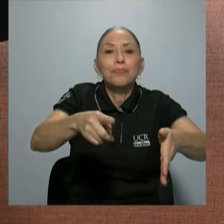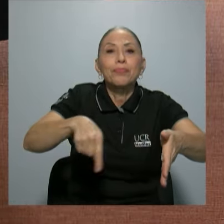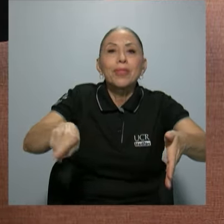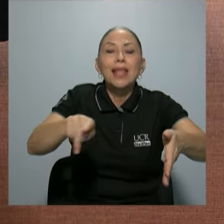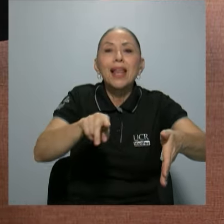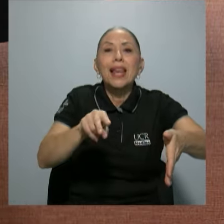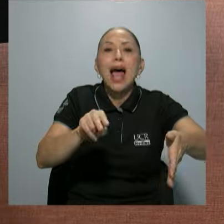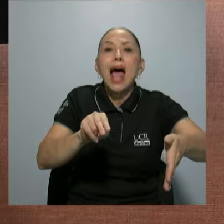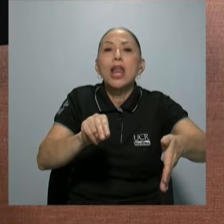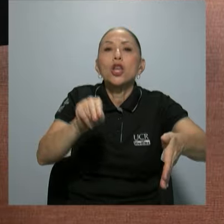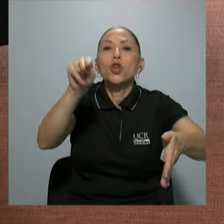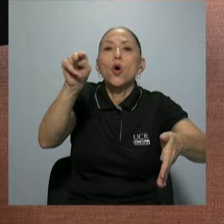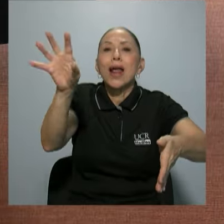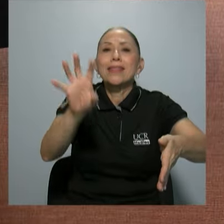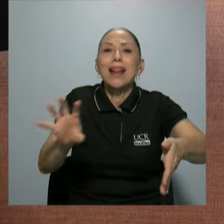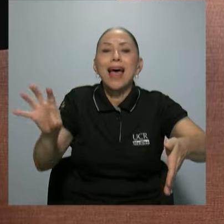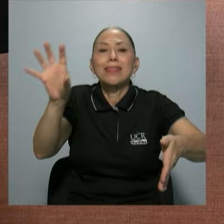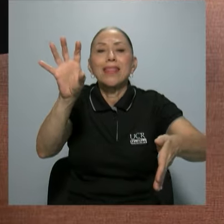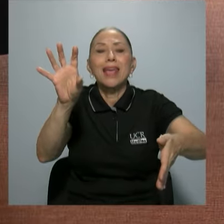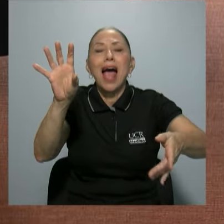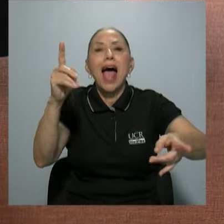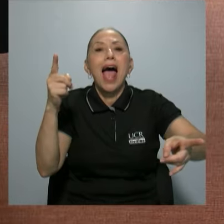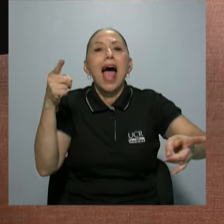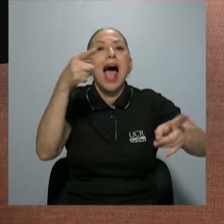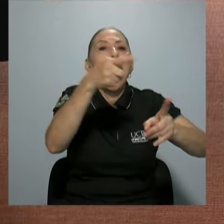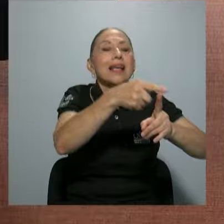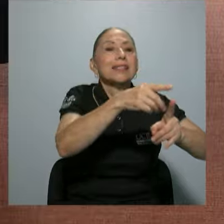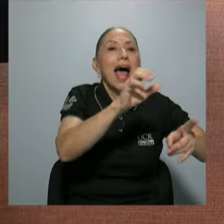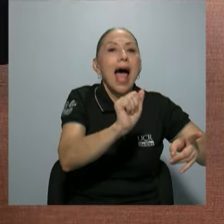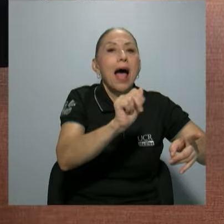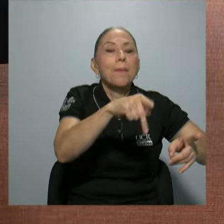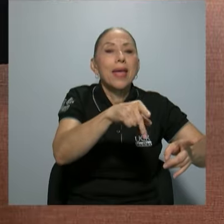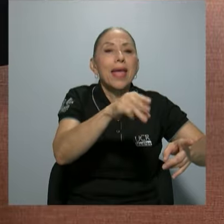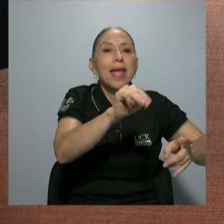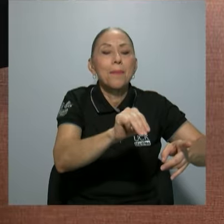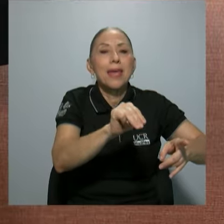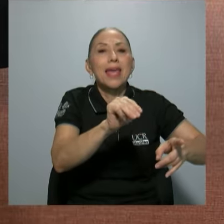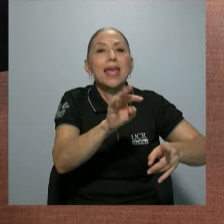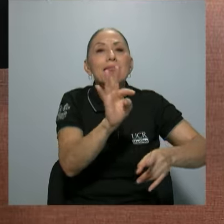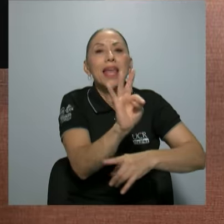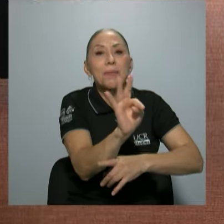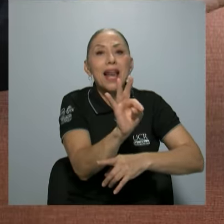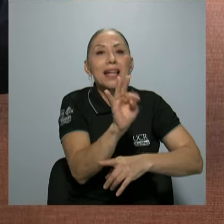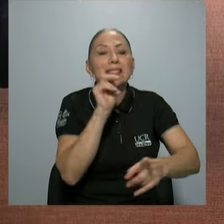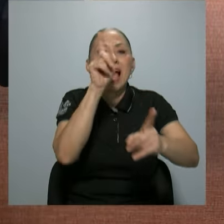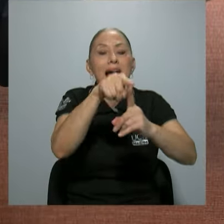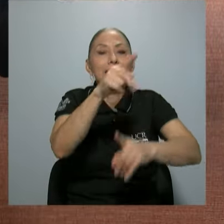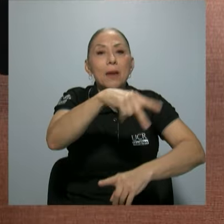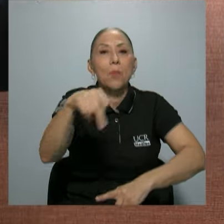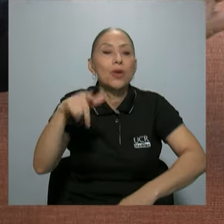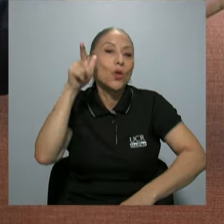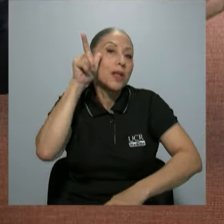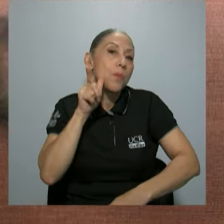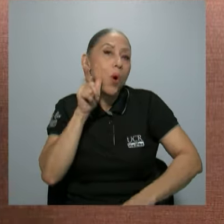noratlántica hasta la ruta noratlántica hasta APM Terminal, hasta el puerto de Limón y de Moín. Esa